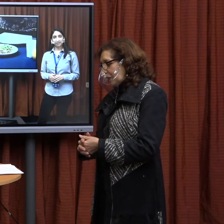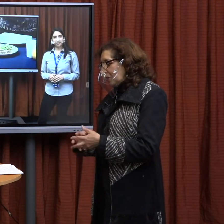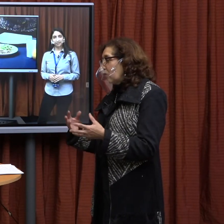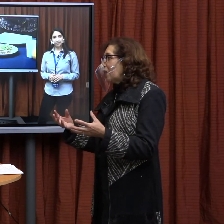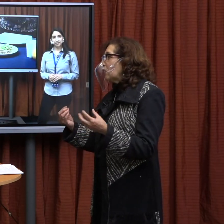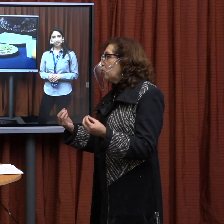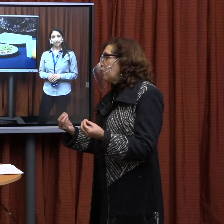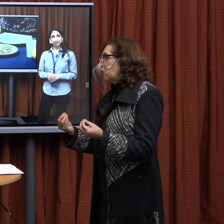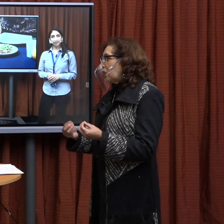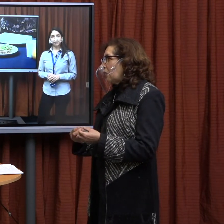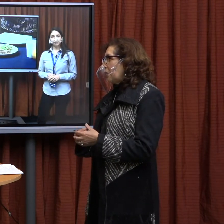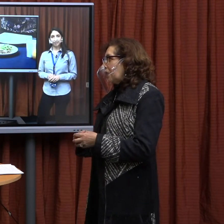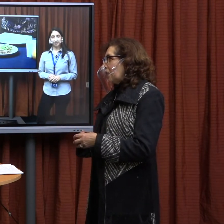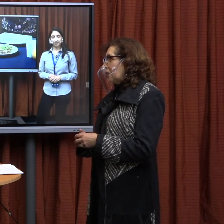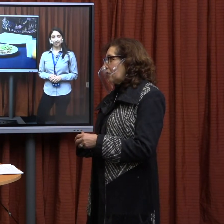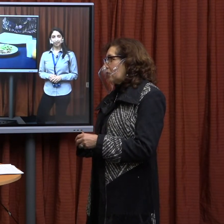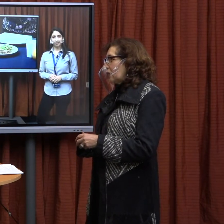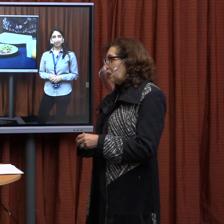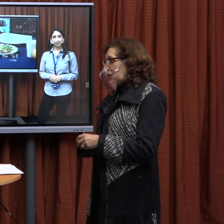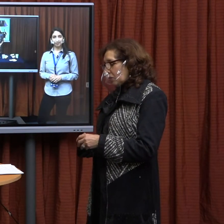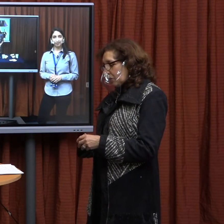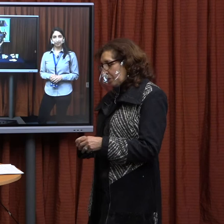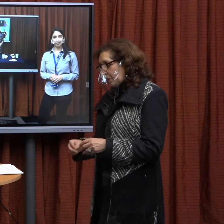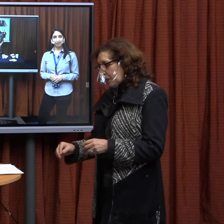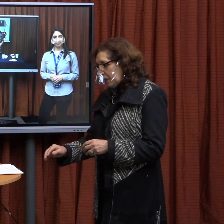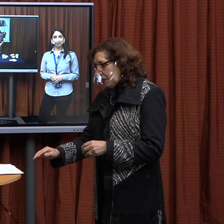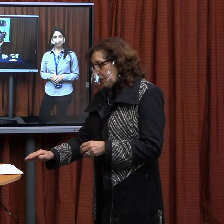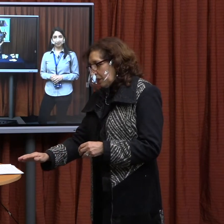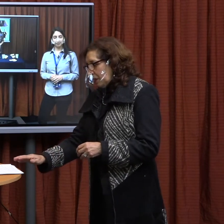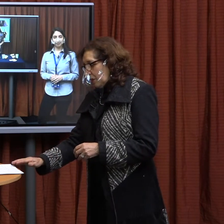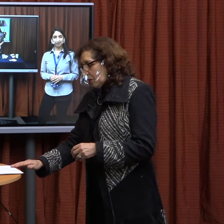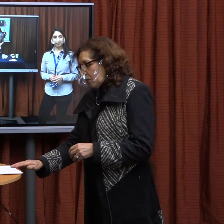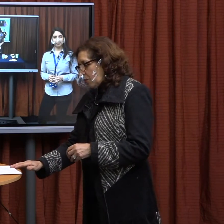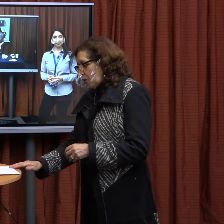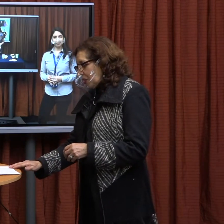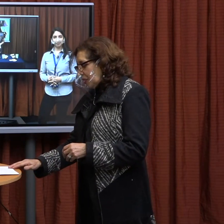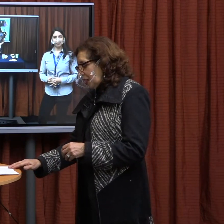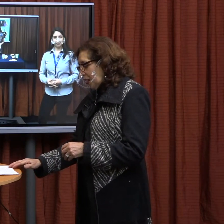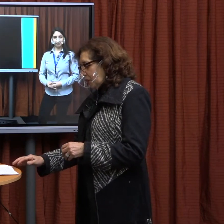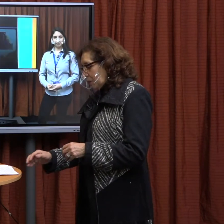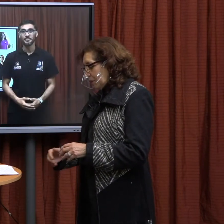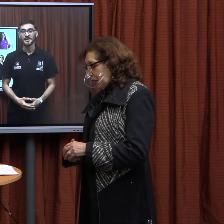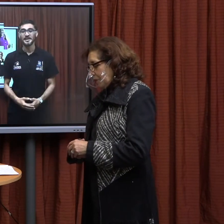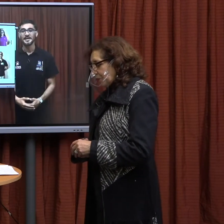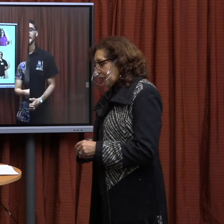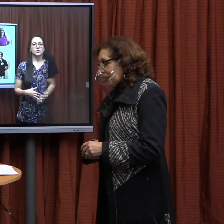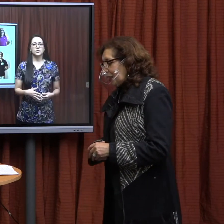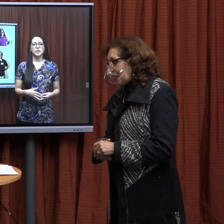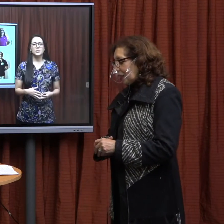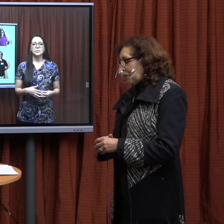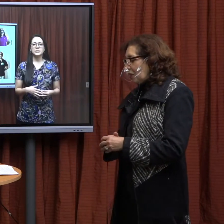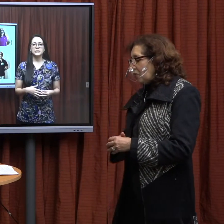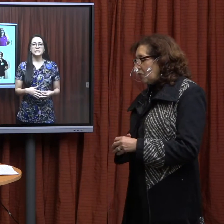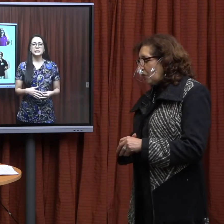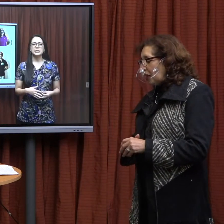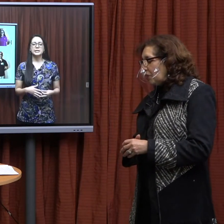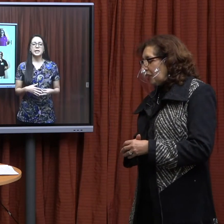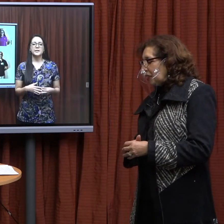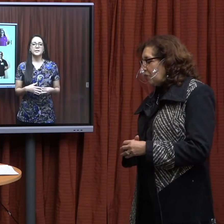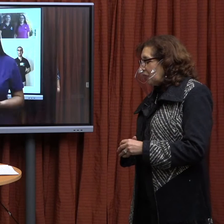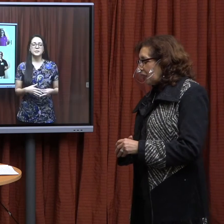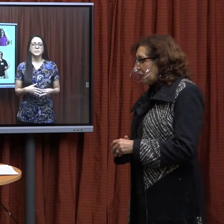estudiantes. Nunca tuve un inconveniente con un director. Como lo he señalado también, el trabajo